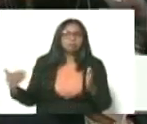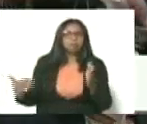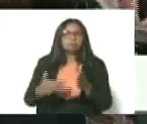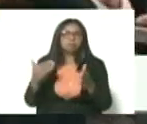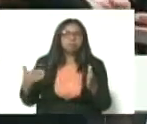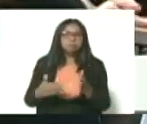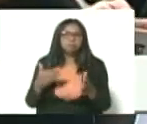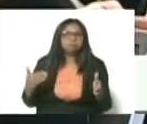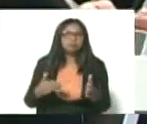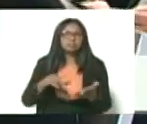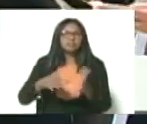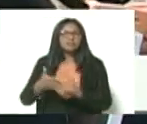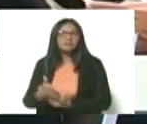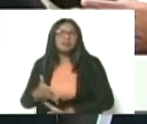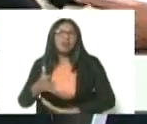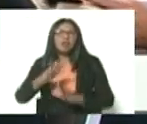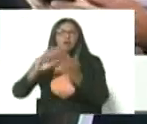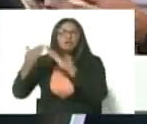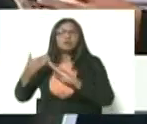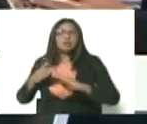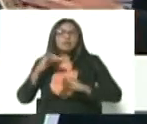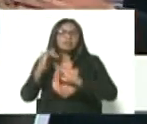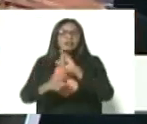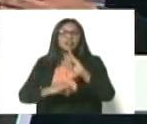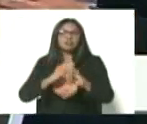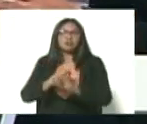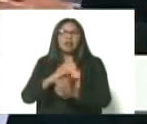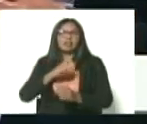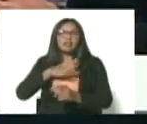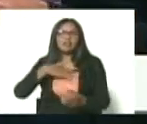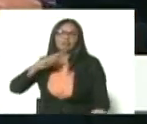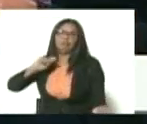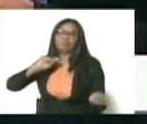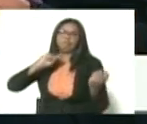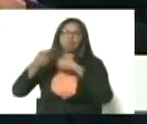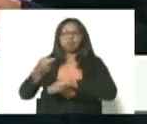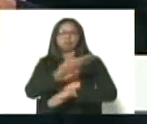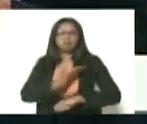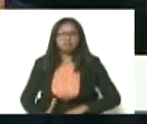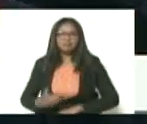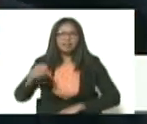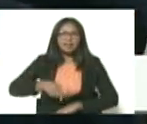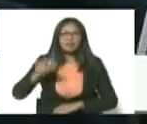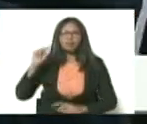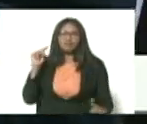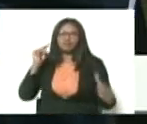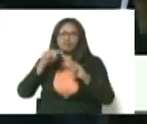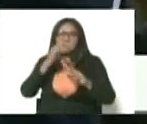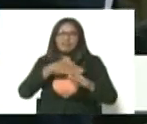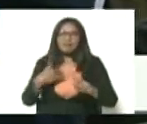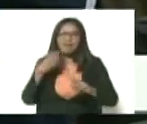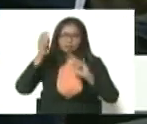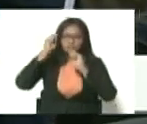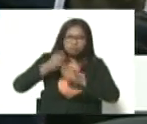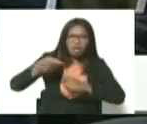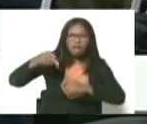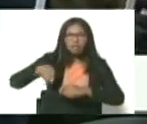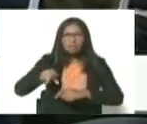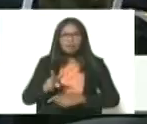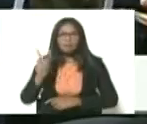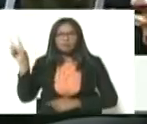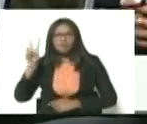provocar lo que llama la comunidad internacional un cambio de régimen, que es el objetivo, rendir a un país